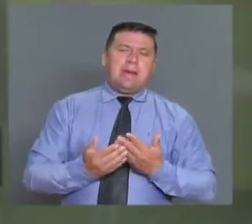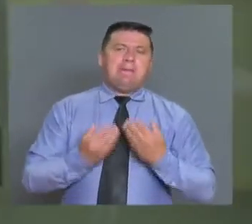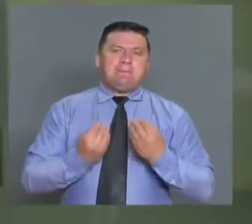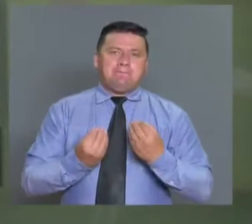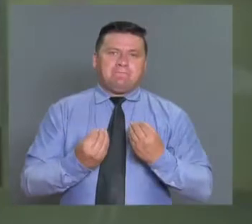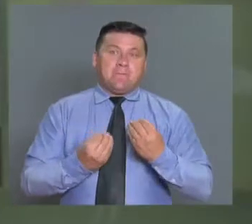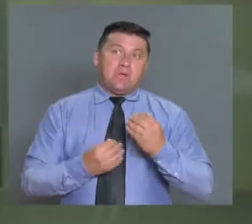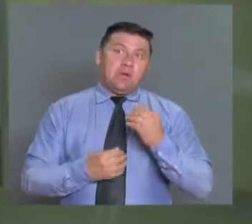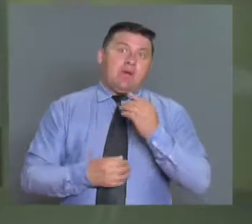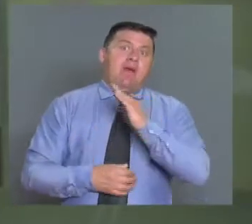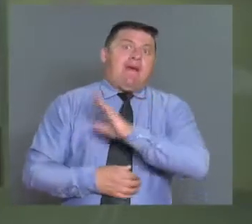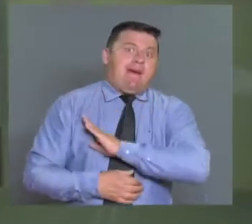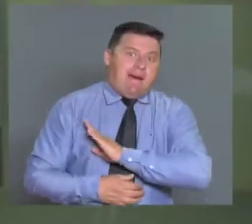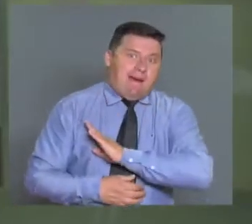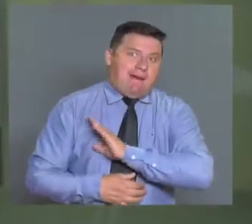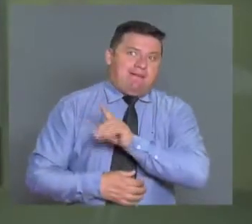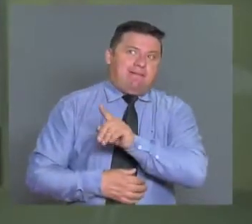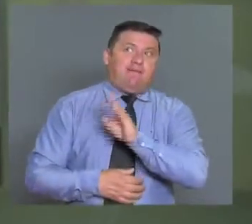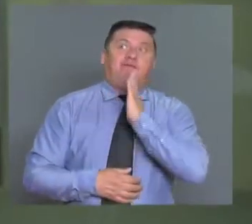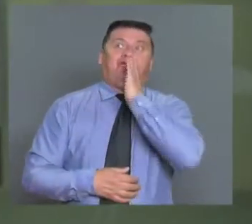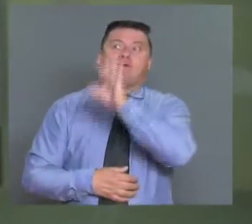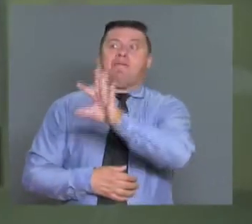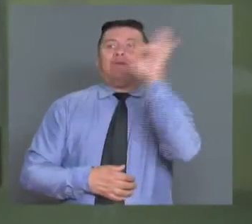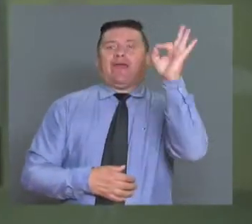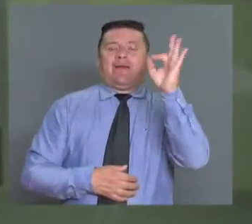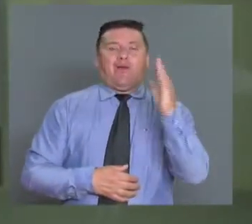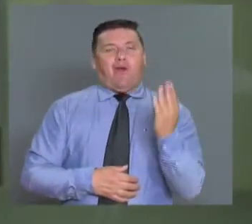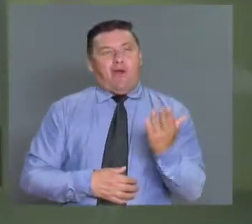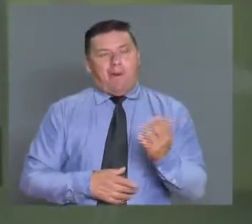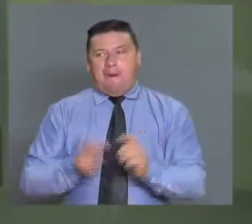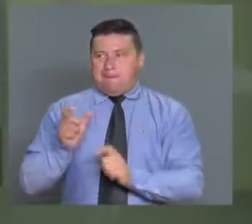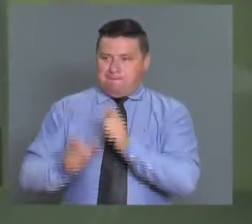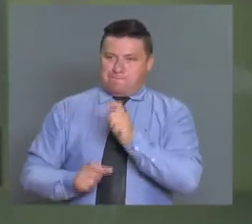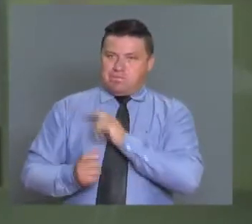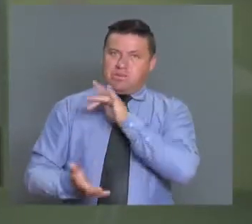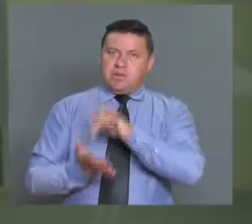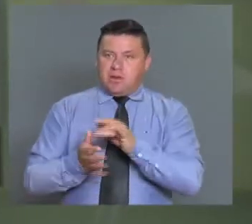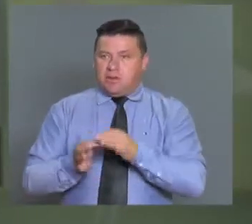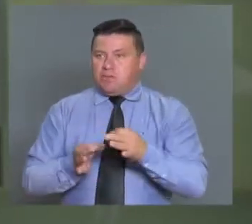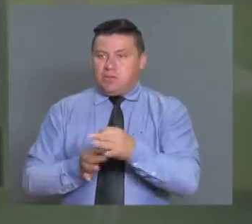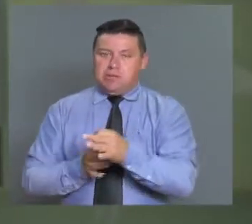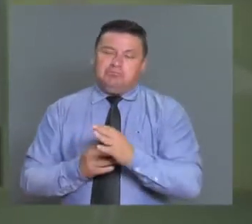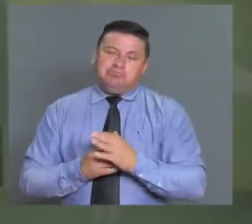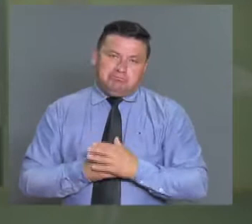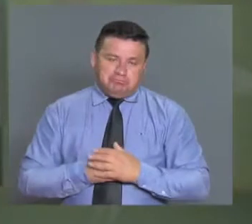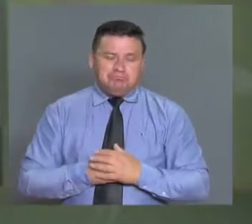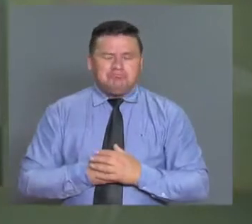el próximo alcalde o las personas que lleguen a este municipio,